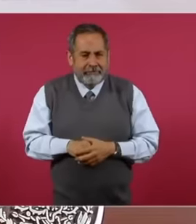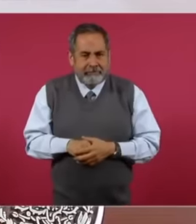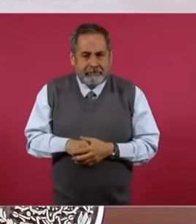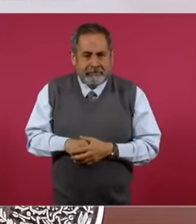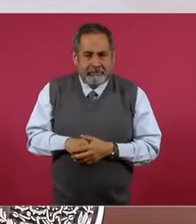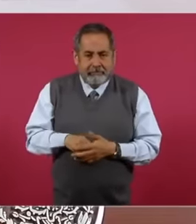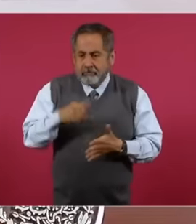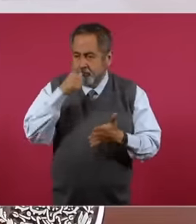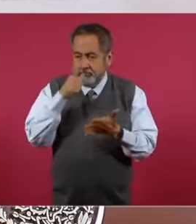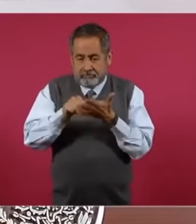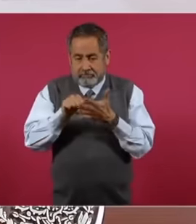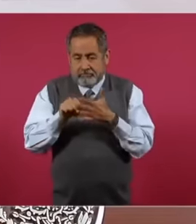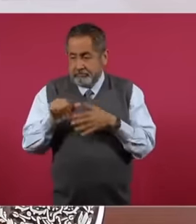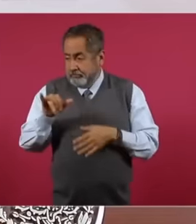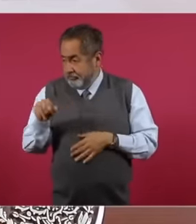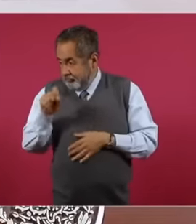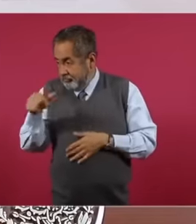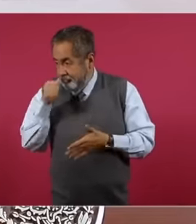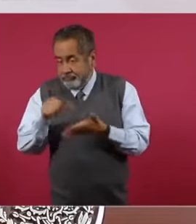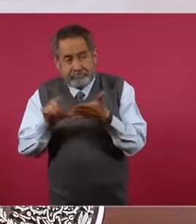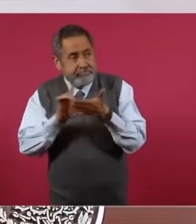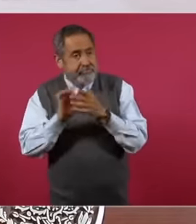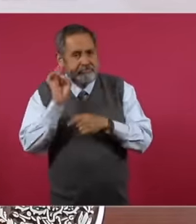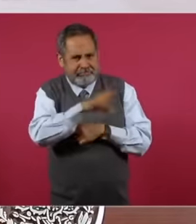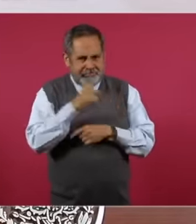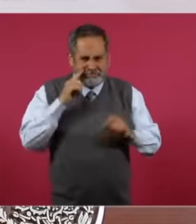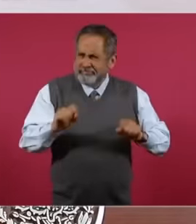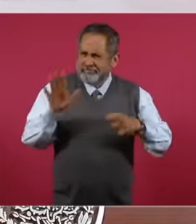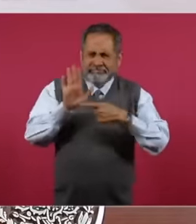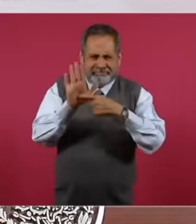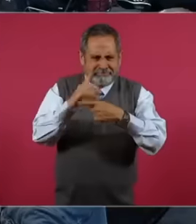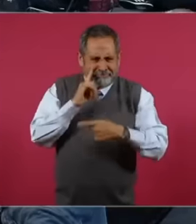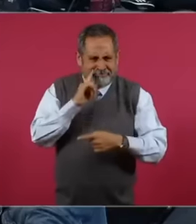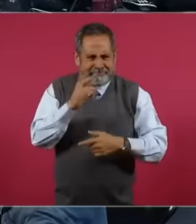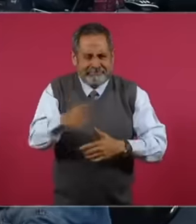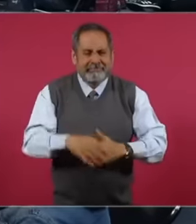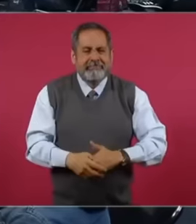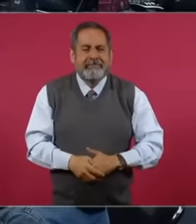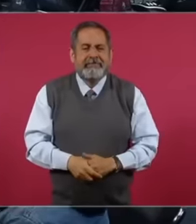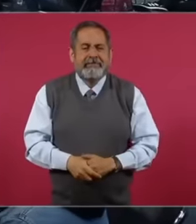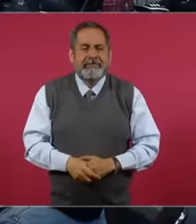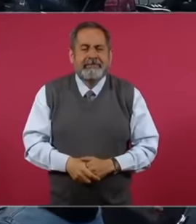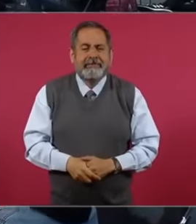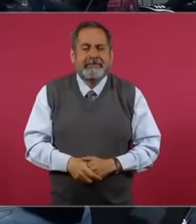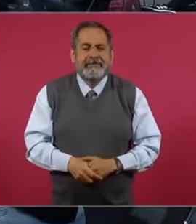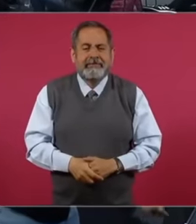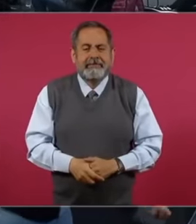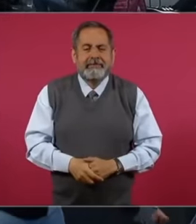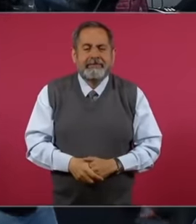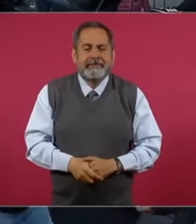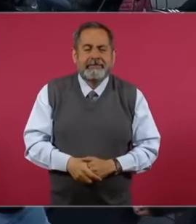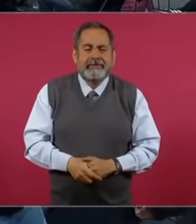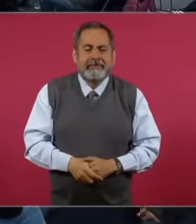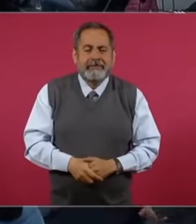prestigio, Tim Golden. Y veamos qué tan bajo ha caído este famoso